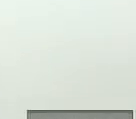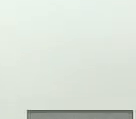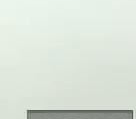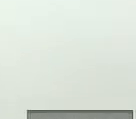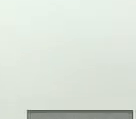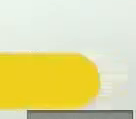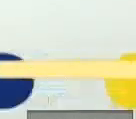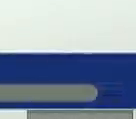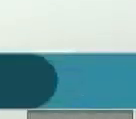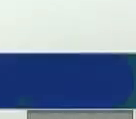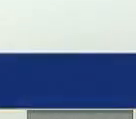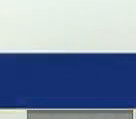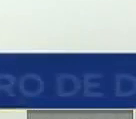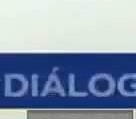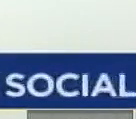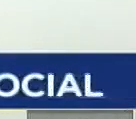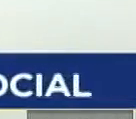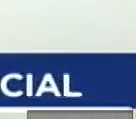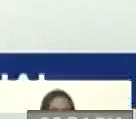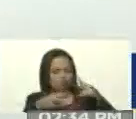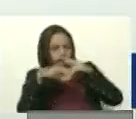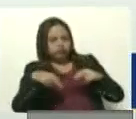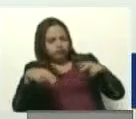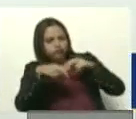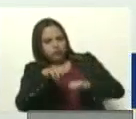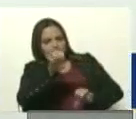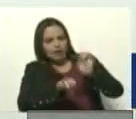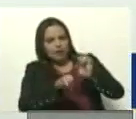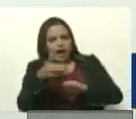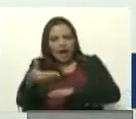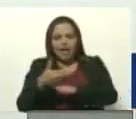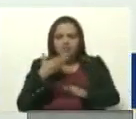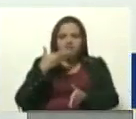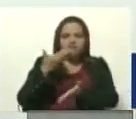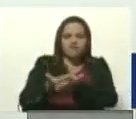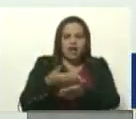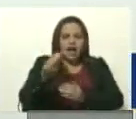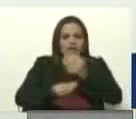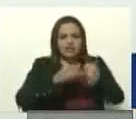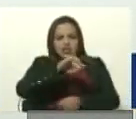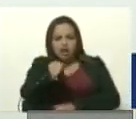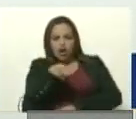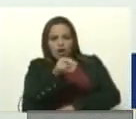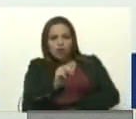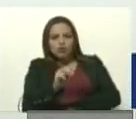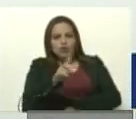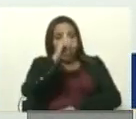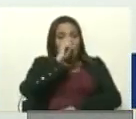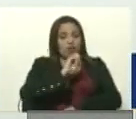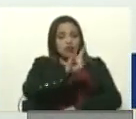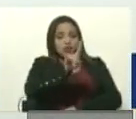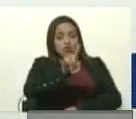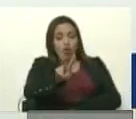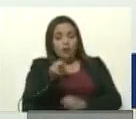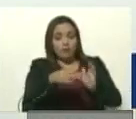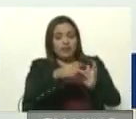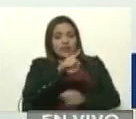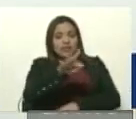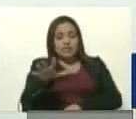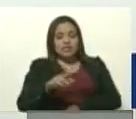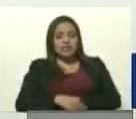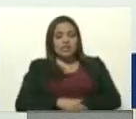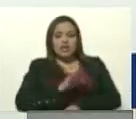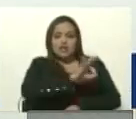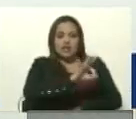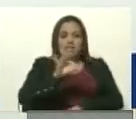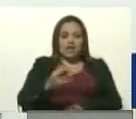OIT. Esto para examinar una queja presentada en junio de 2015 por 33